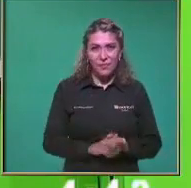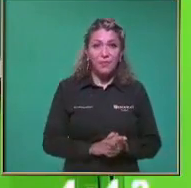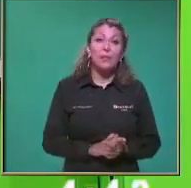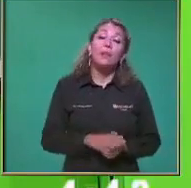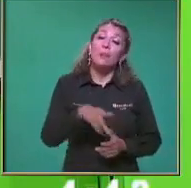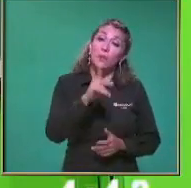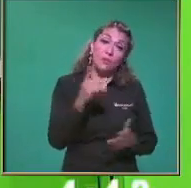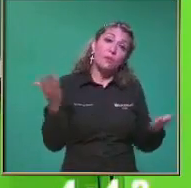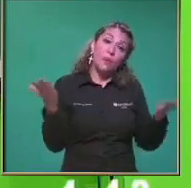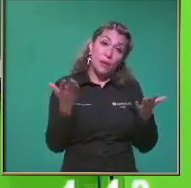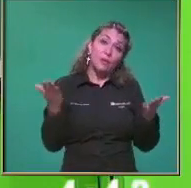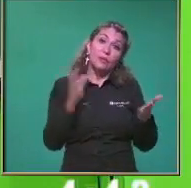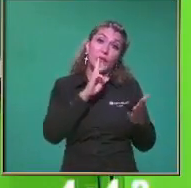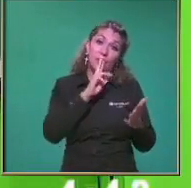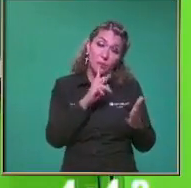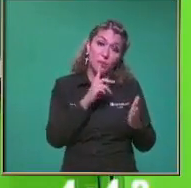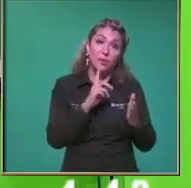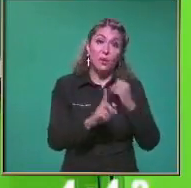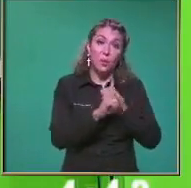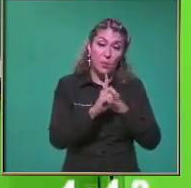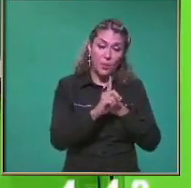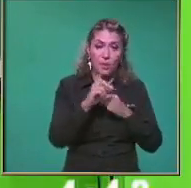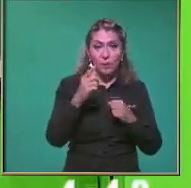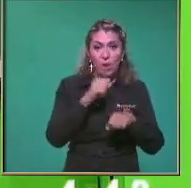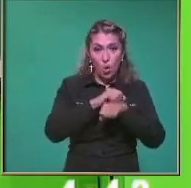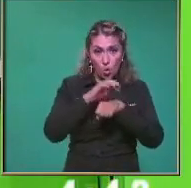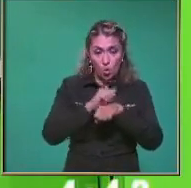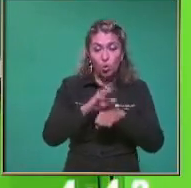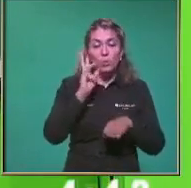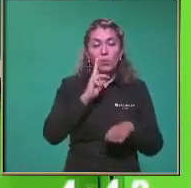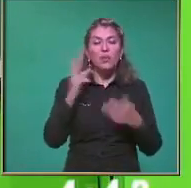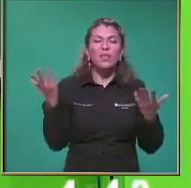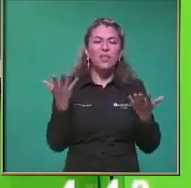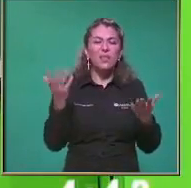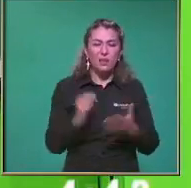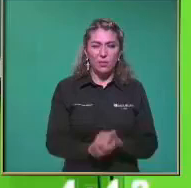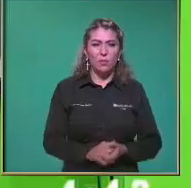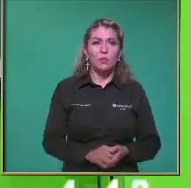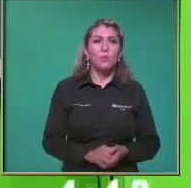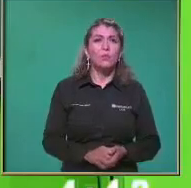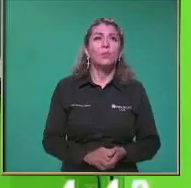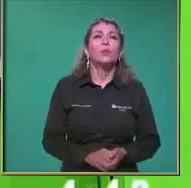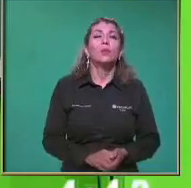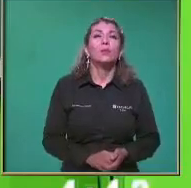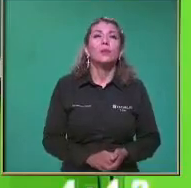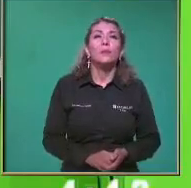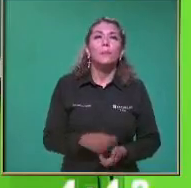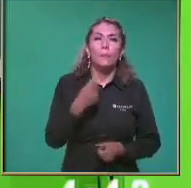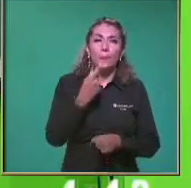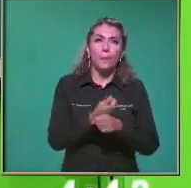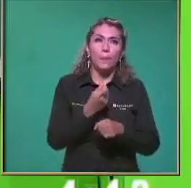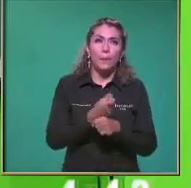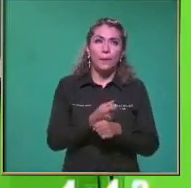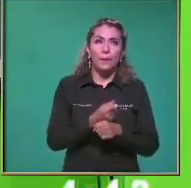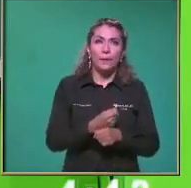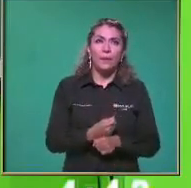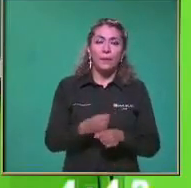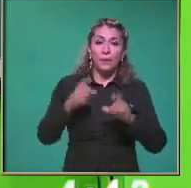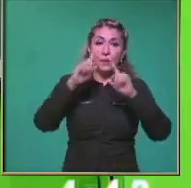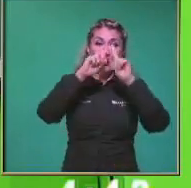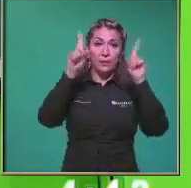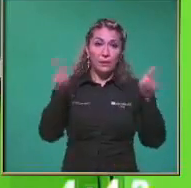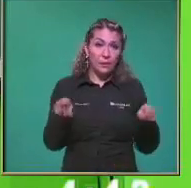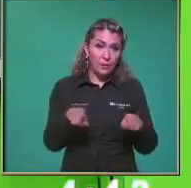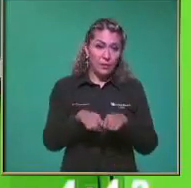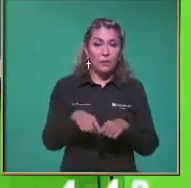problema. Pero vamos a presuponer que no nos la sabemos. ¿Qué podemos hacer? Pues muy sencillo. Primero, ahí vienen las imágenes de